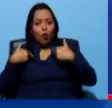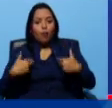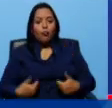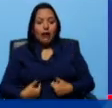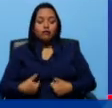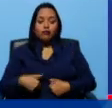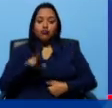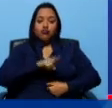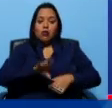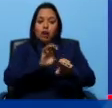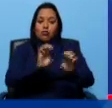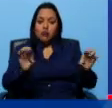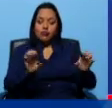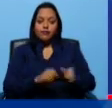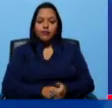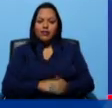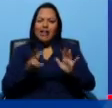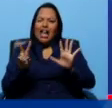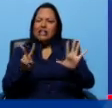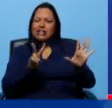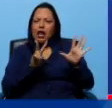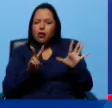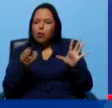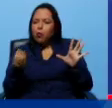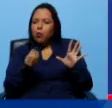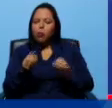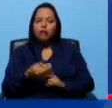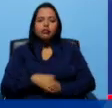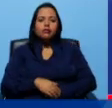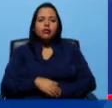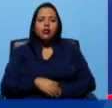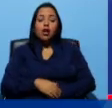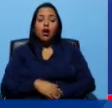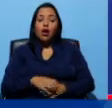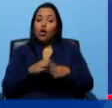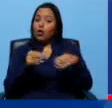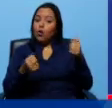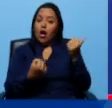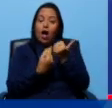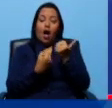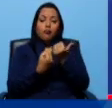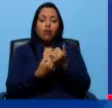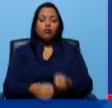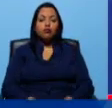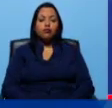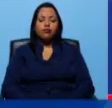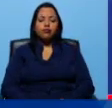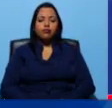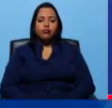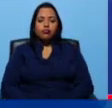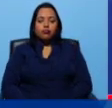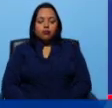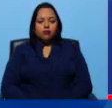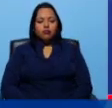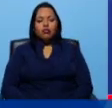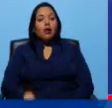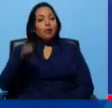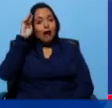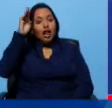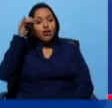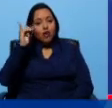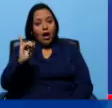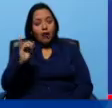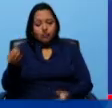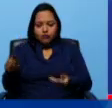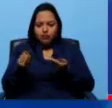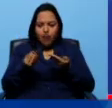de la educación. En séptimo lugar, bueno, todo el apoyo para que el docente de aula tenga su